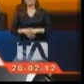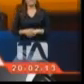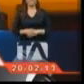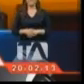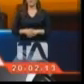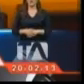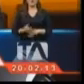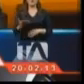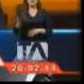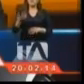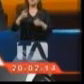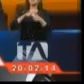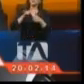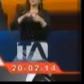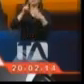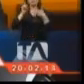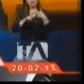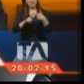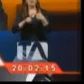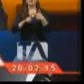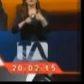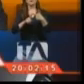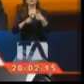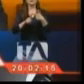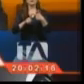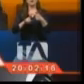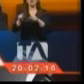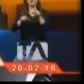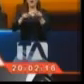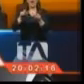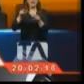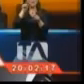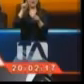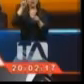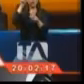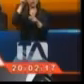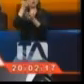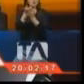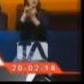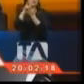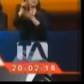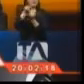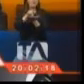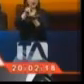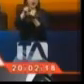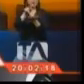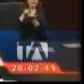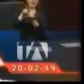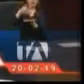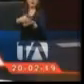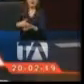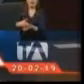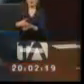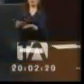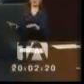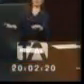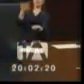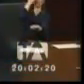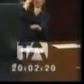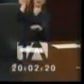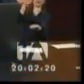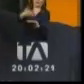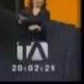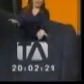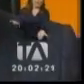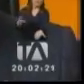También hemos encontrado que se han detenido varios pagos que no tenían por qué haberse detenido. Sin embargo, para este,